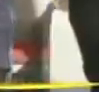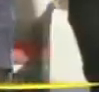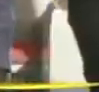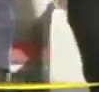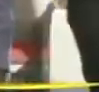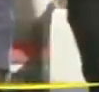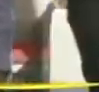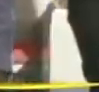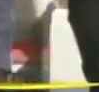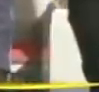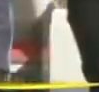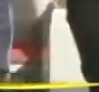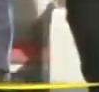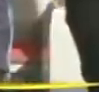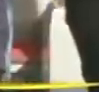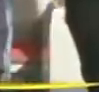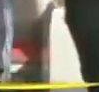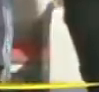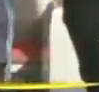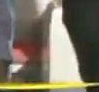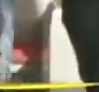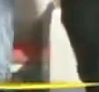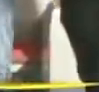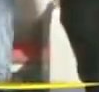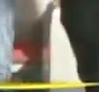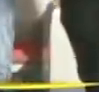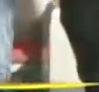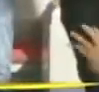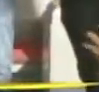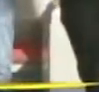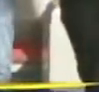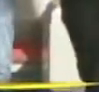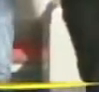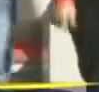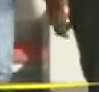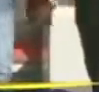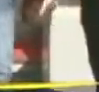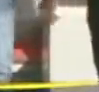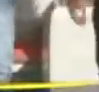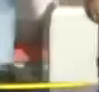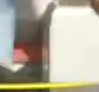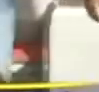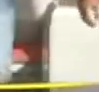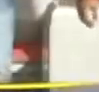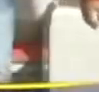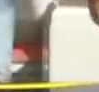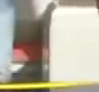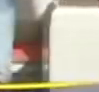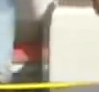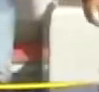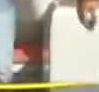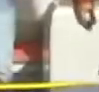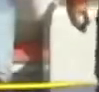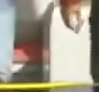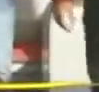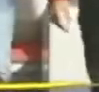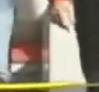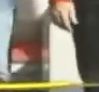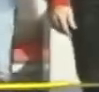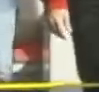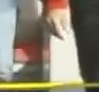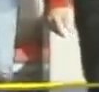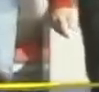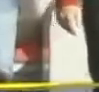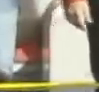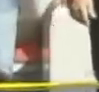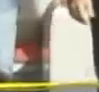El pueblo va a triunfar, millones ya imponen la verdad. Y acero son, ardiente batallón, sus